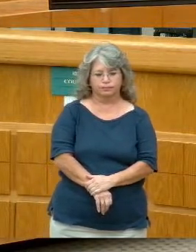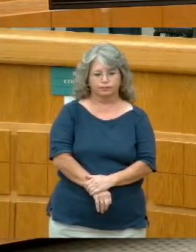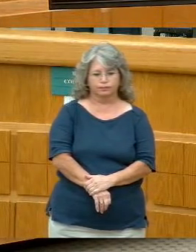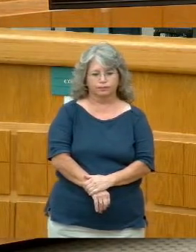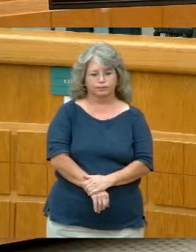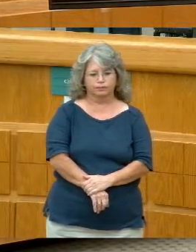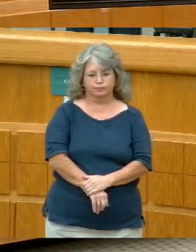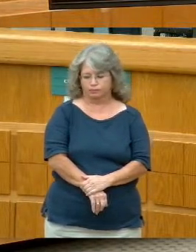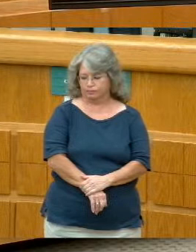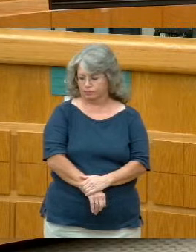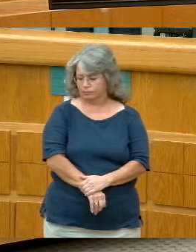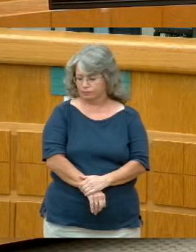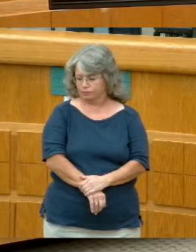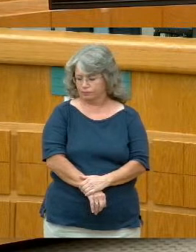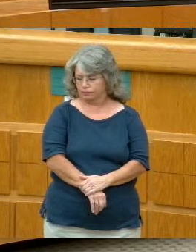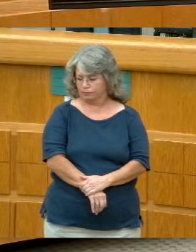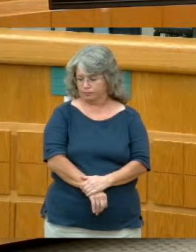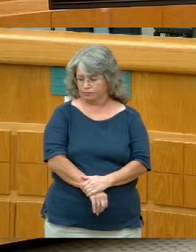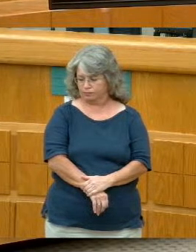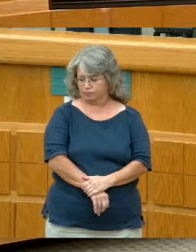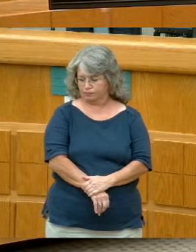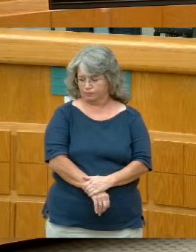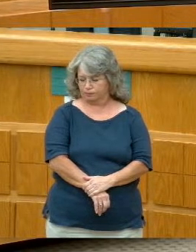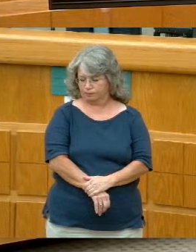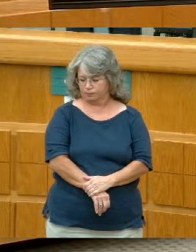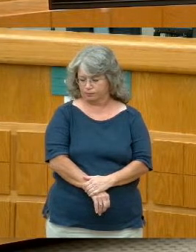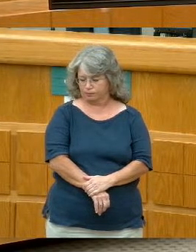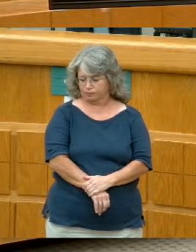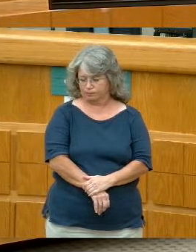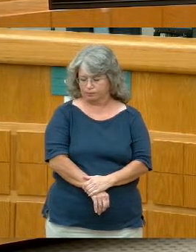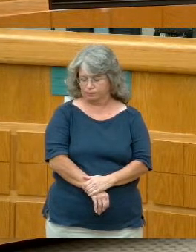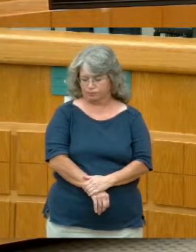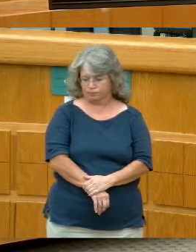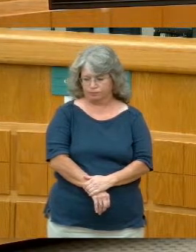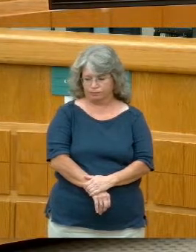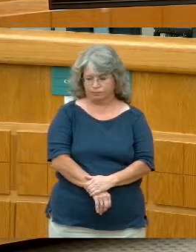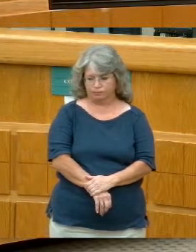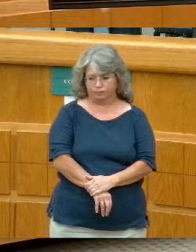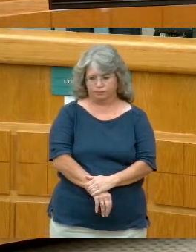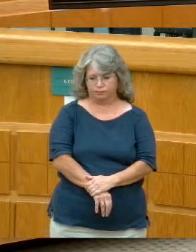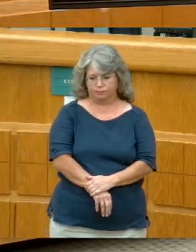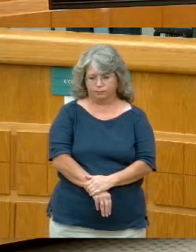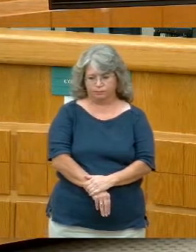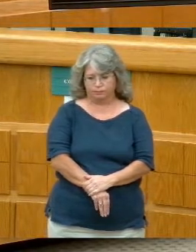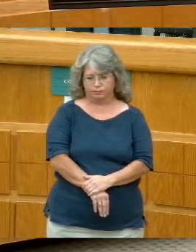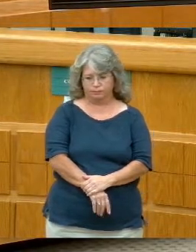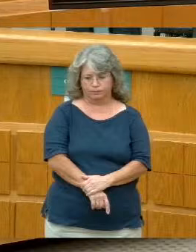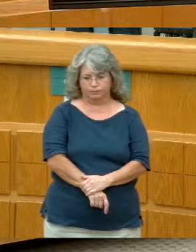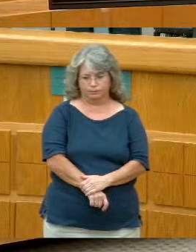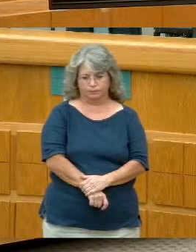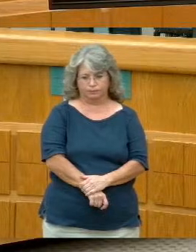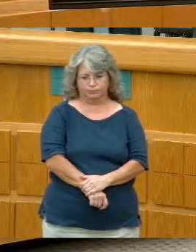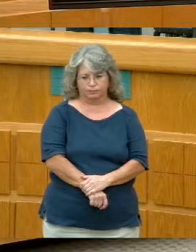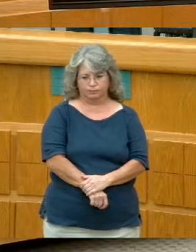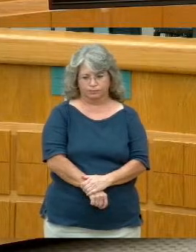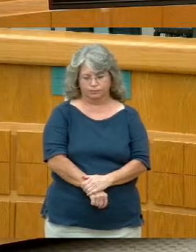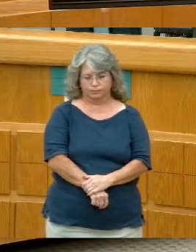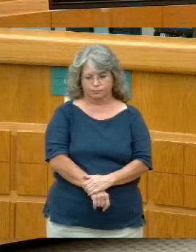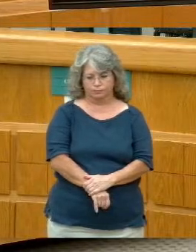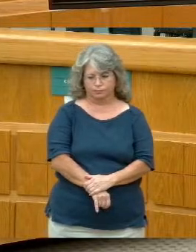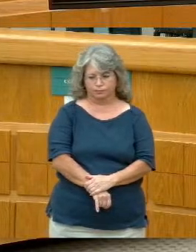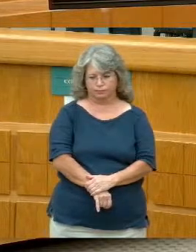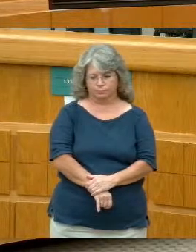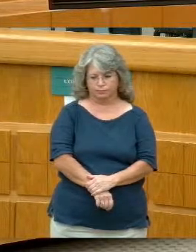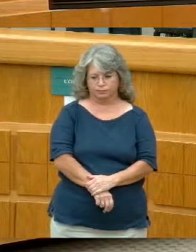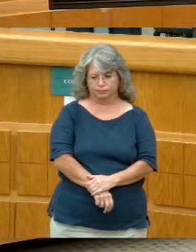y 14 más que están pendientes de investigación. Las edades de los casos confirmados oscilan entre los 9 meses y los 17 años.